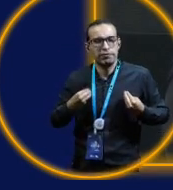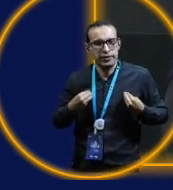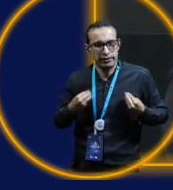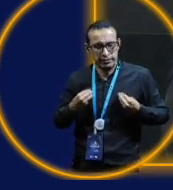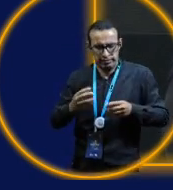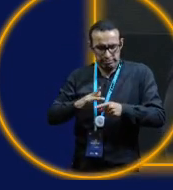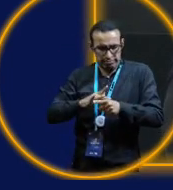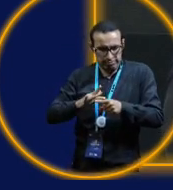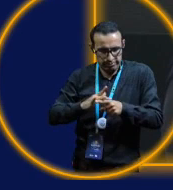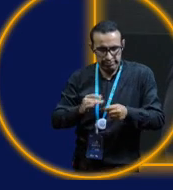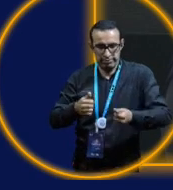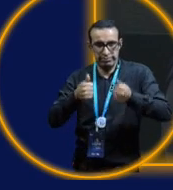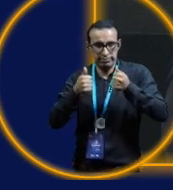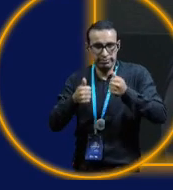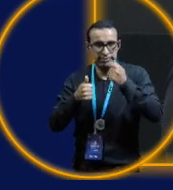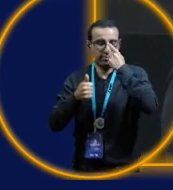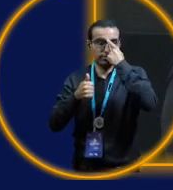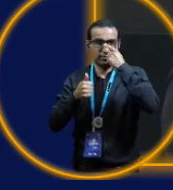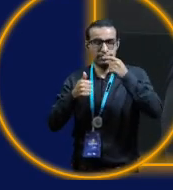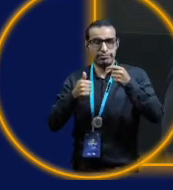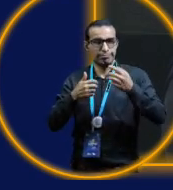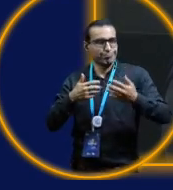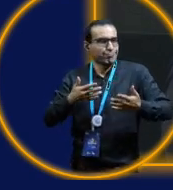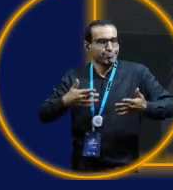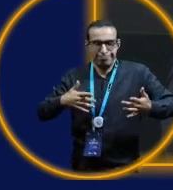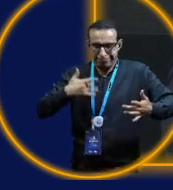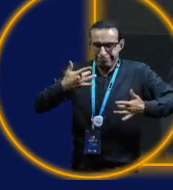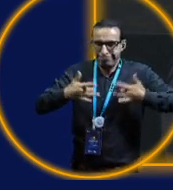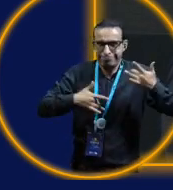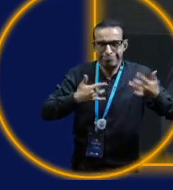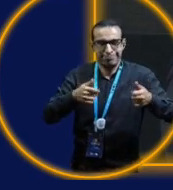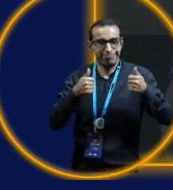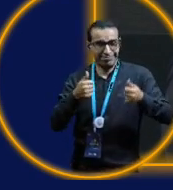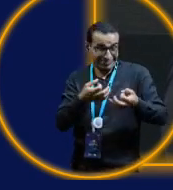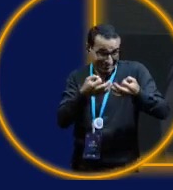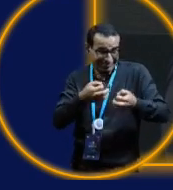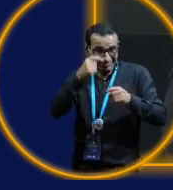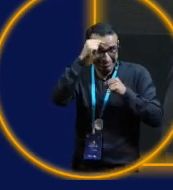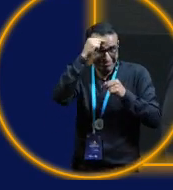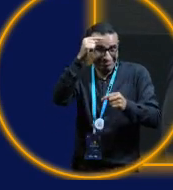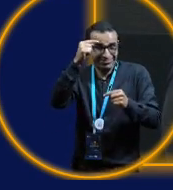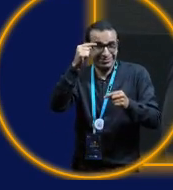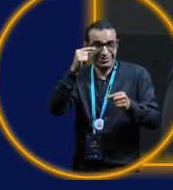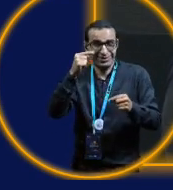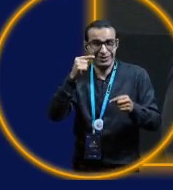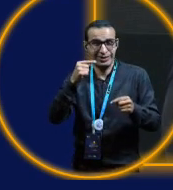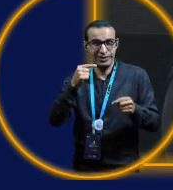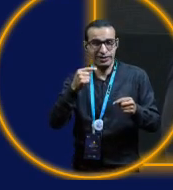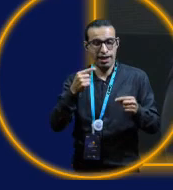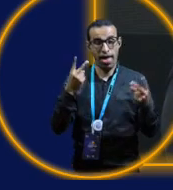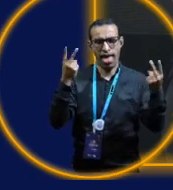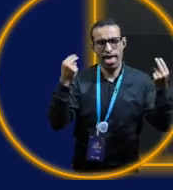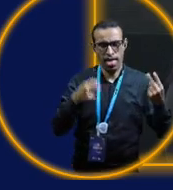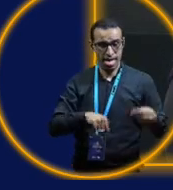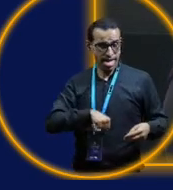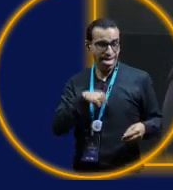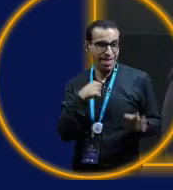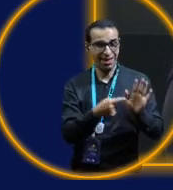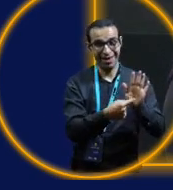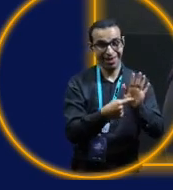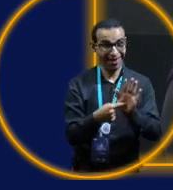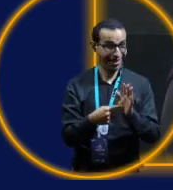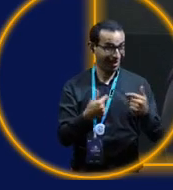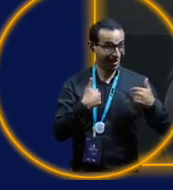permitirte completamente experimentar y disfrutar tu vida y eso es ser auténtico no es ser una narcisista